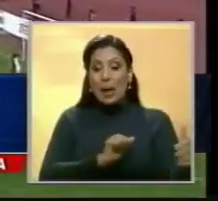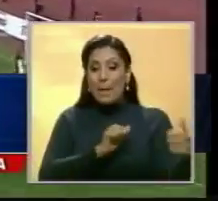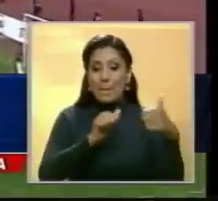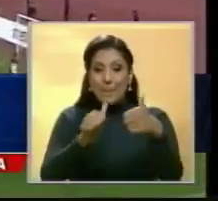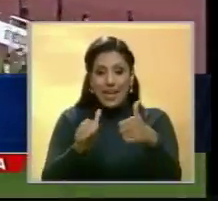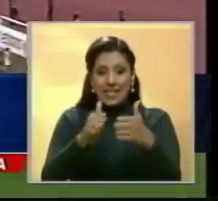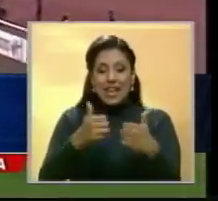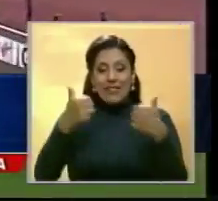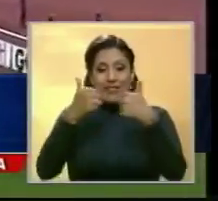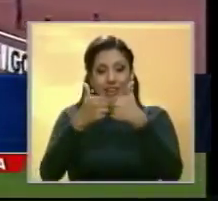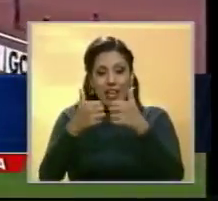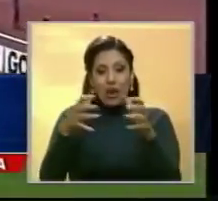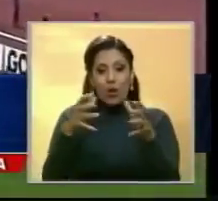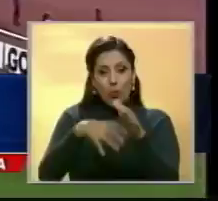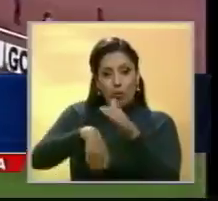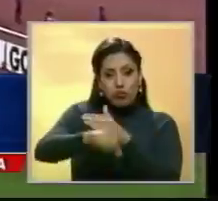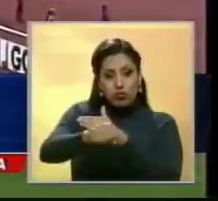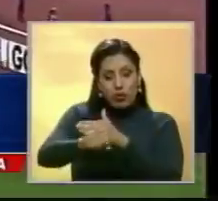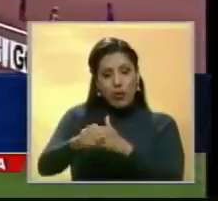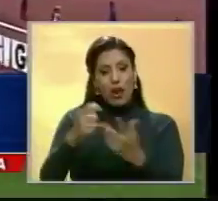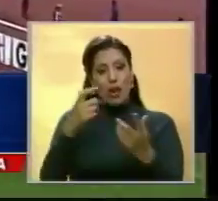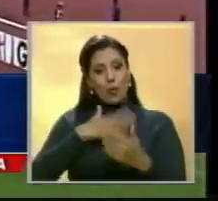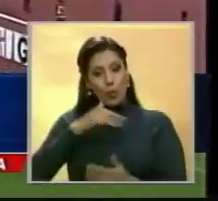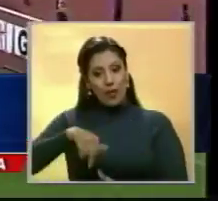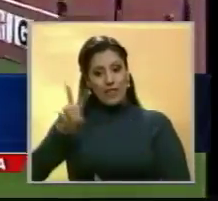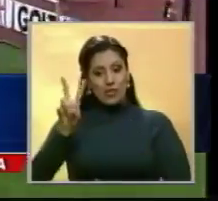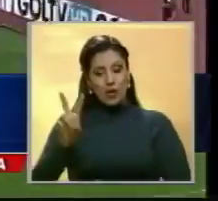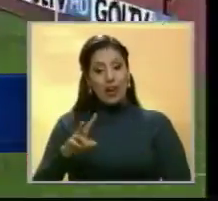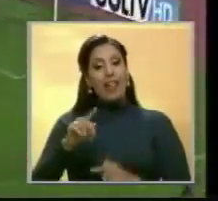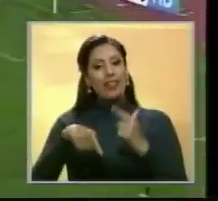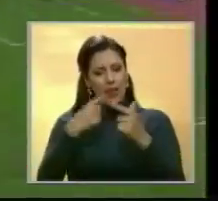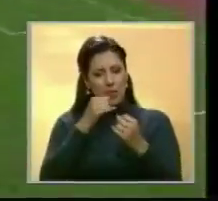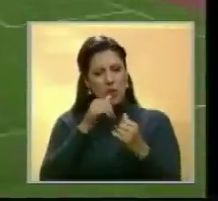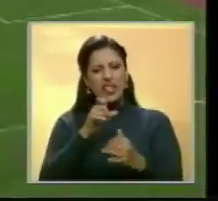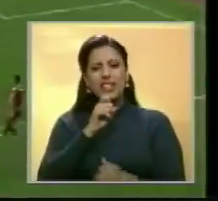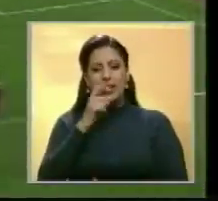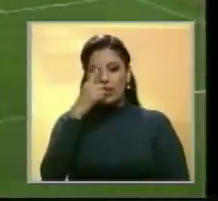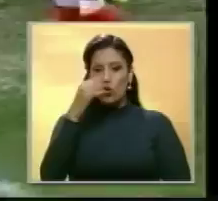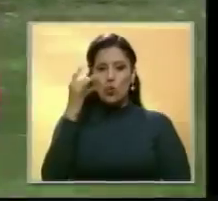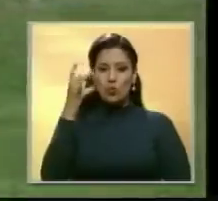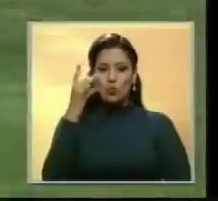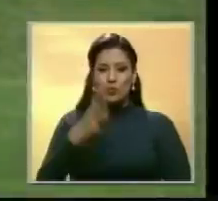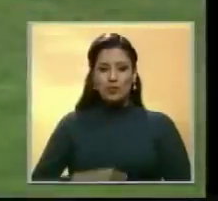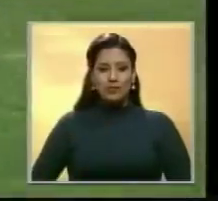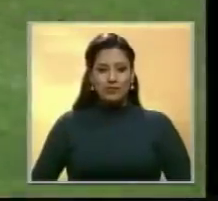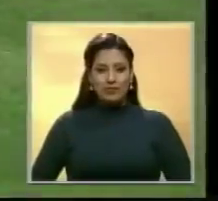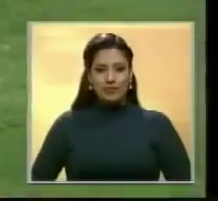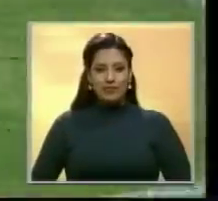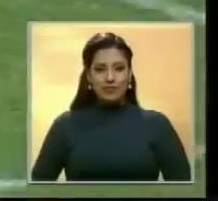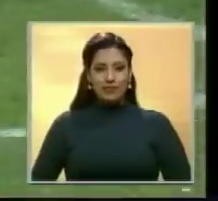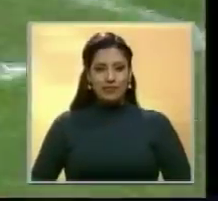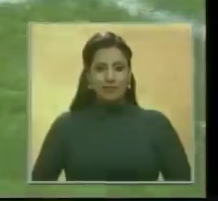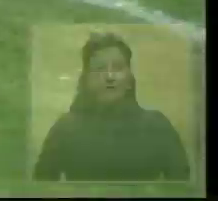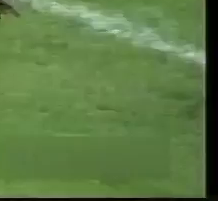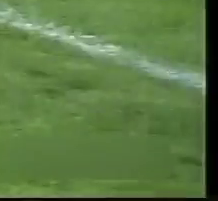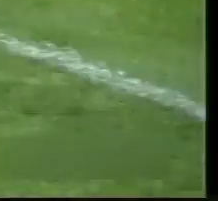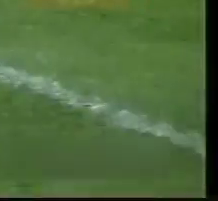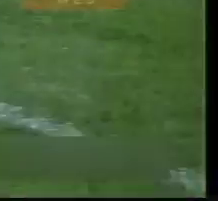las semifinales del torneo de apertura del fútbol nacional. En breve los detalles con Tony Cittadini.